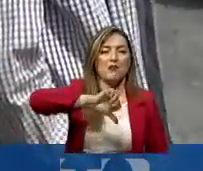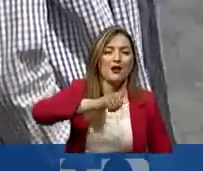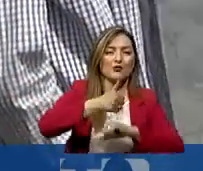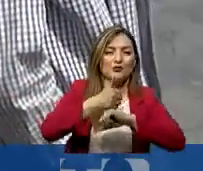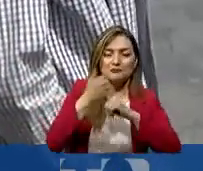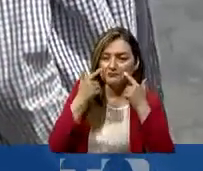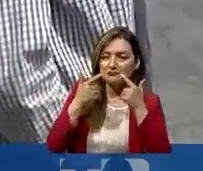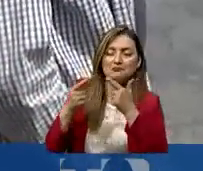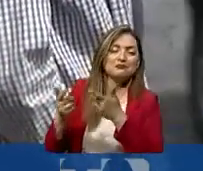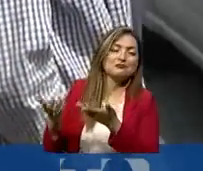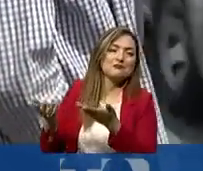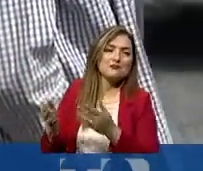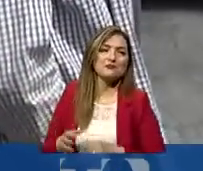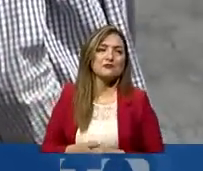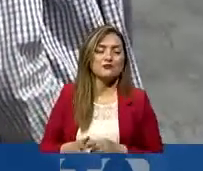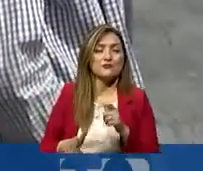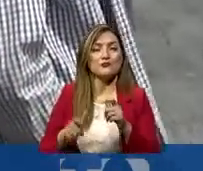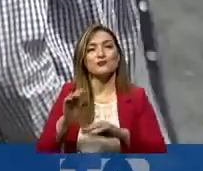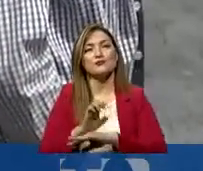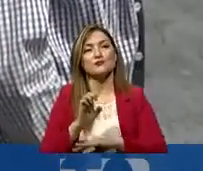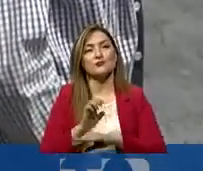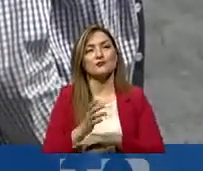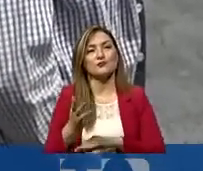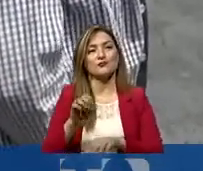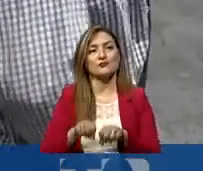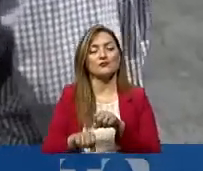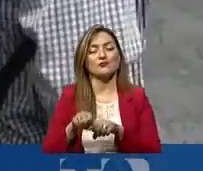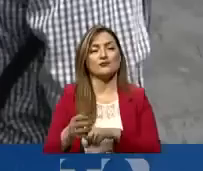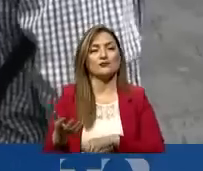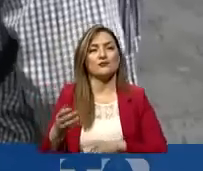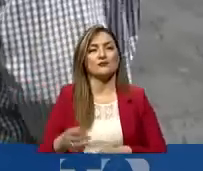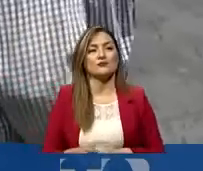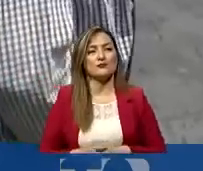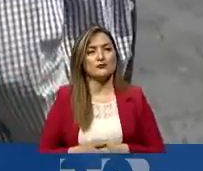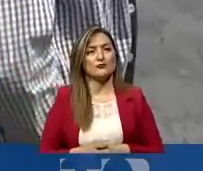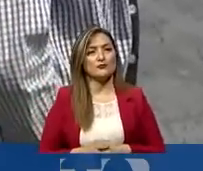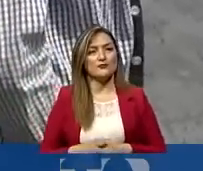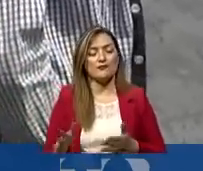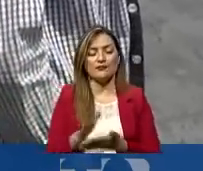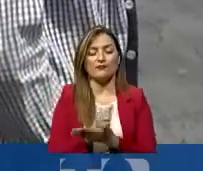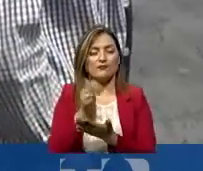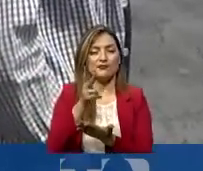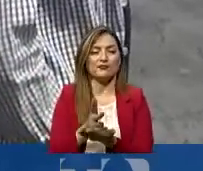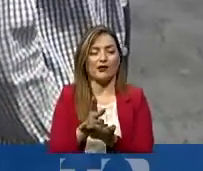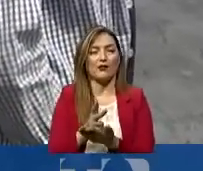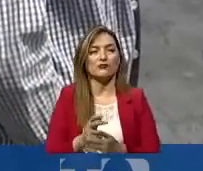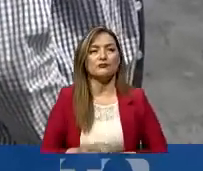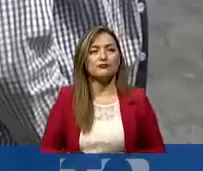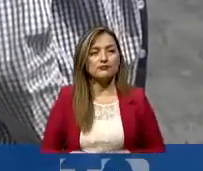ver por todo el pueblo ecuatoriano porque estamos hechos pedazos. Todo está destruido, una parada igual